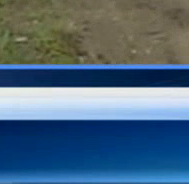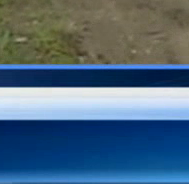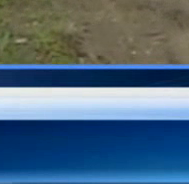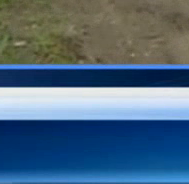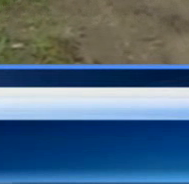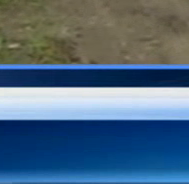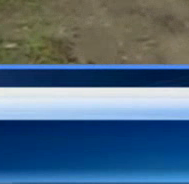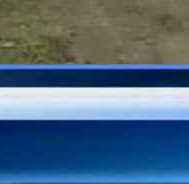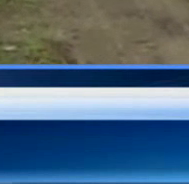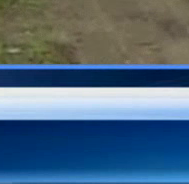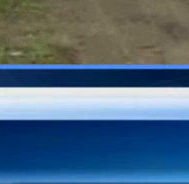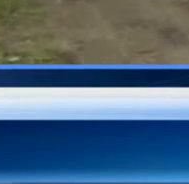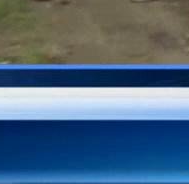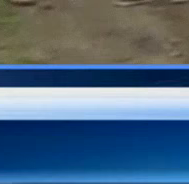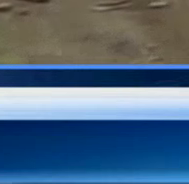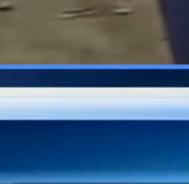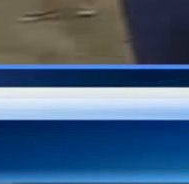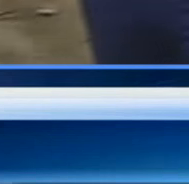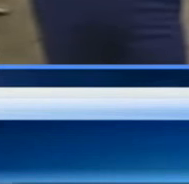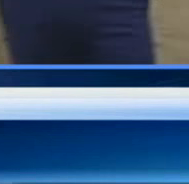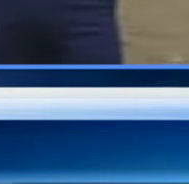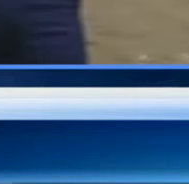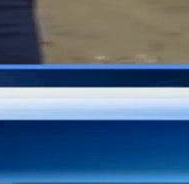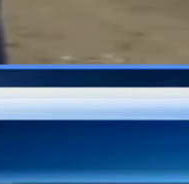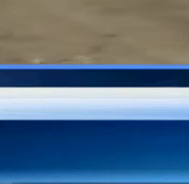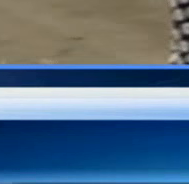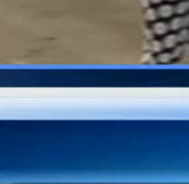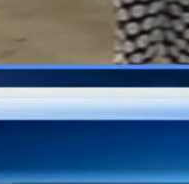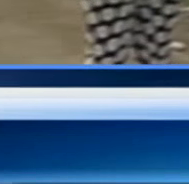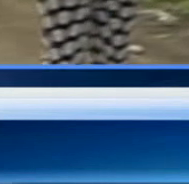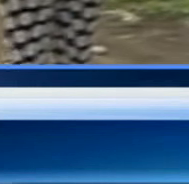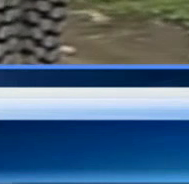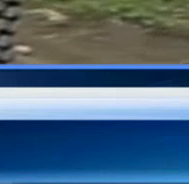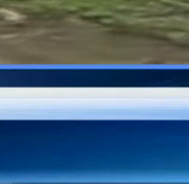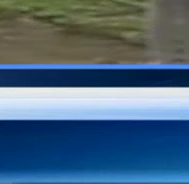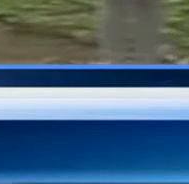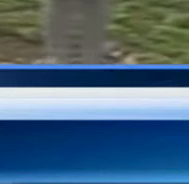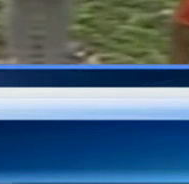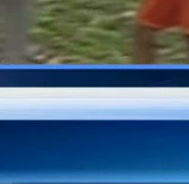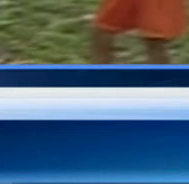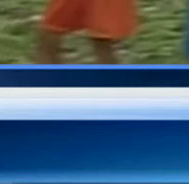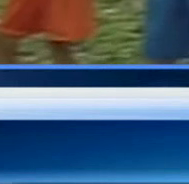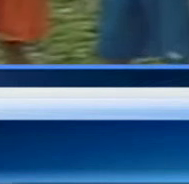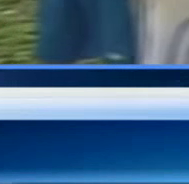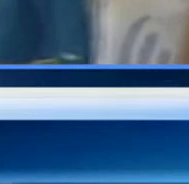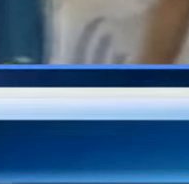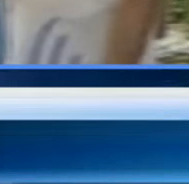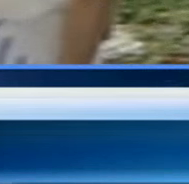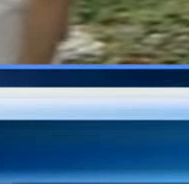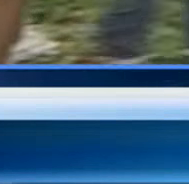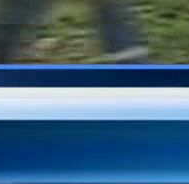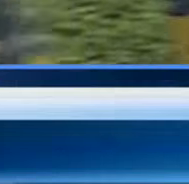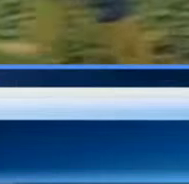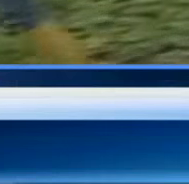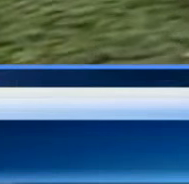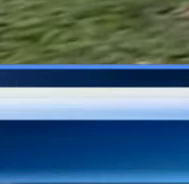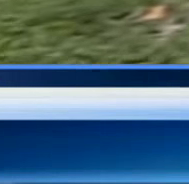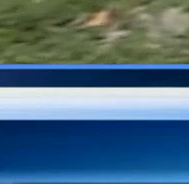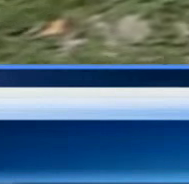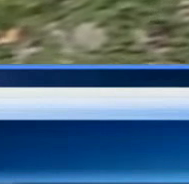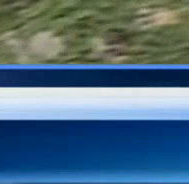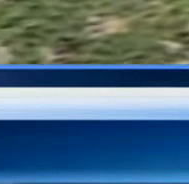ahora, conociendo la situación real, mira que dicen que han vivido 3 meses. Eso no es ni para... Tú no tienes 3 horas ahí, Enrique, y ya no soportas.